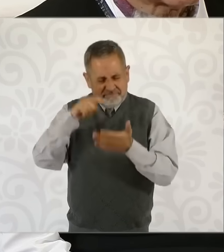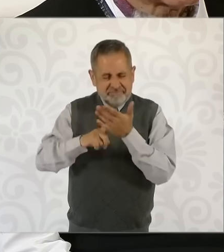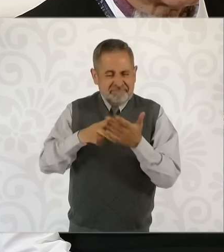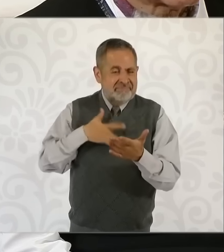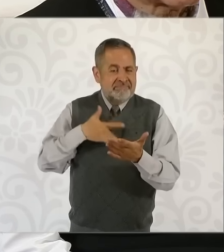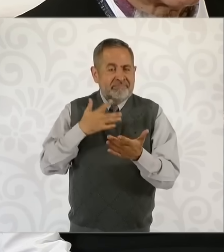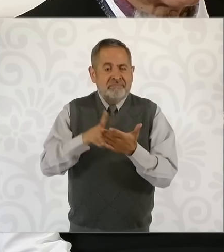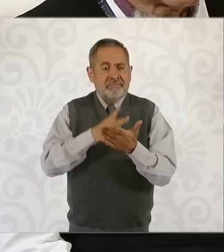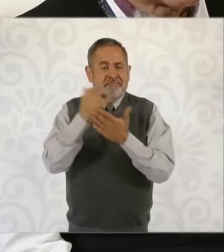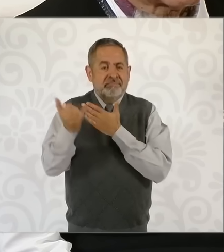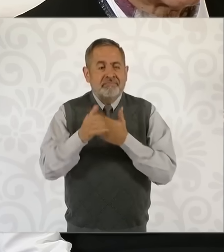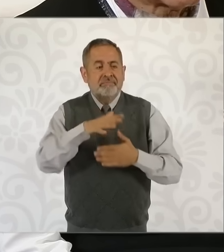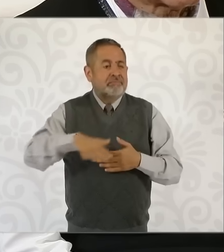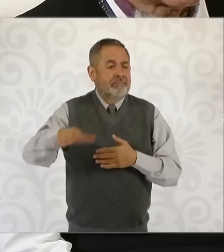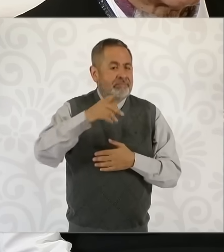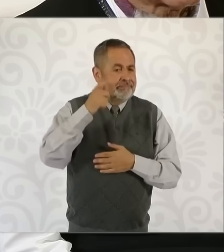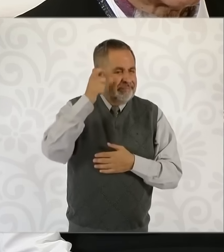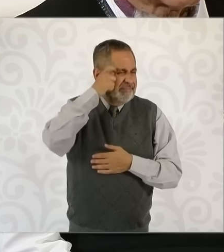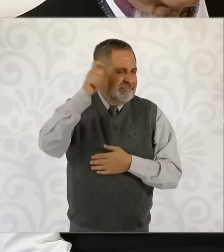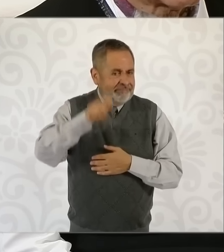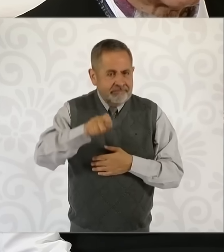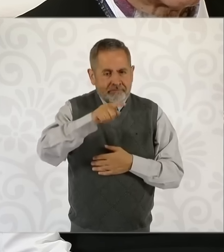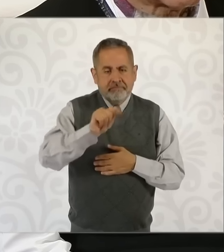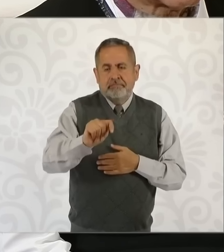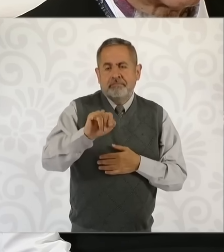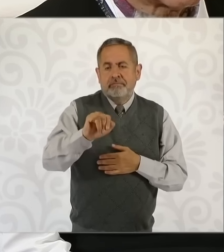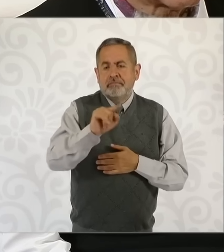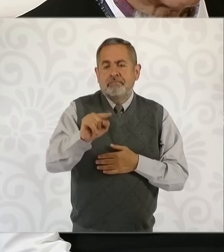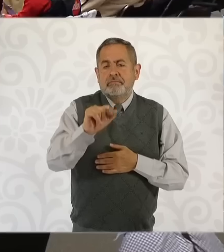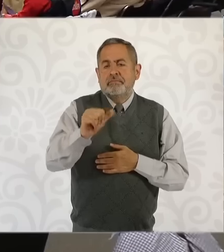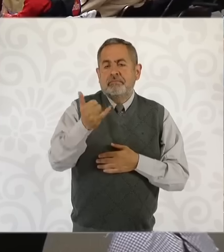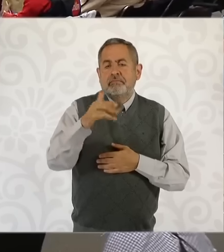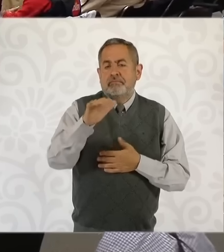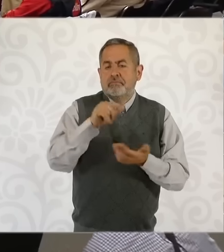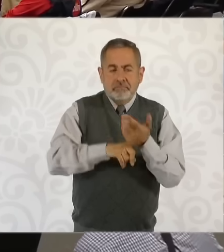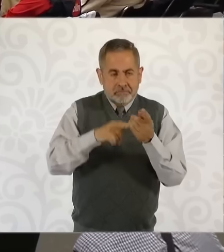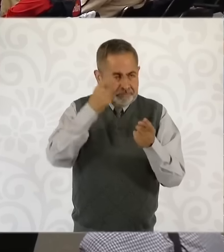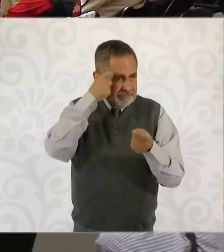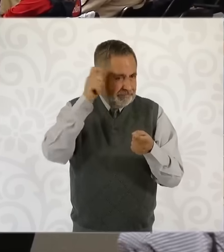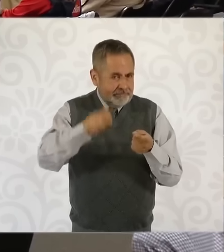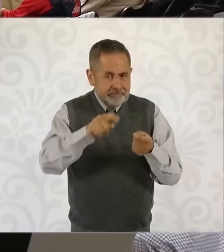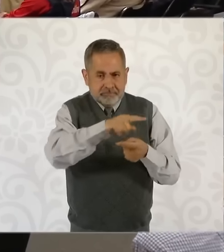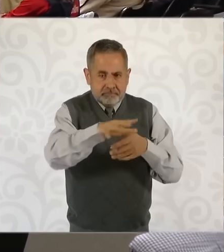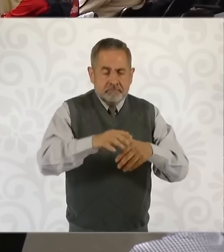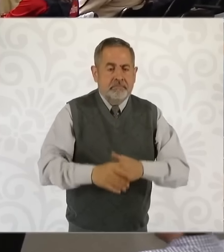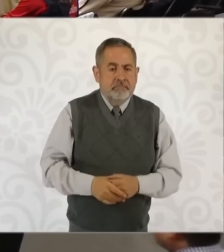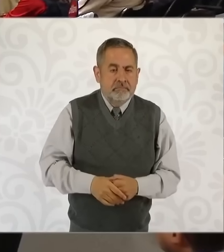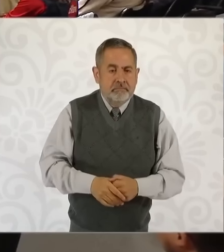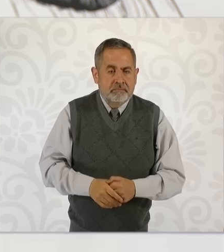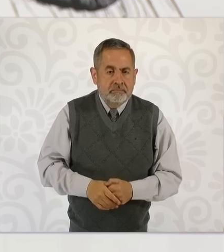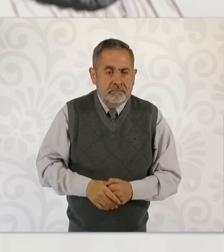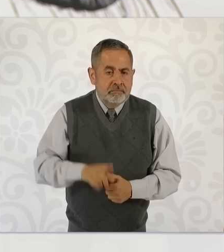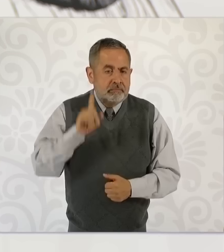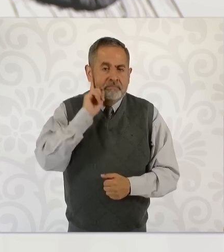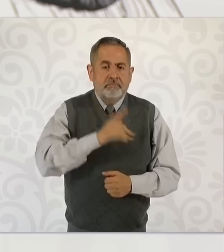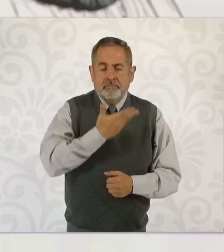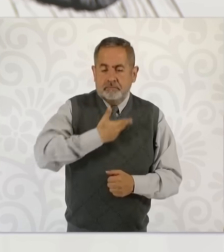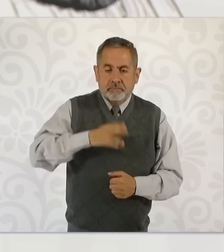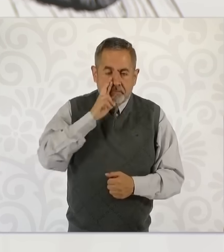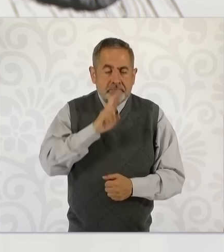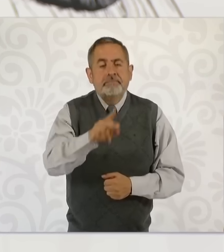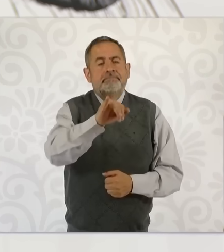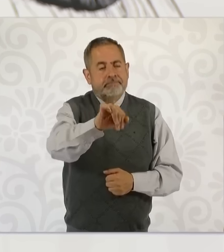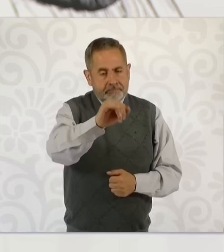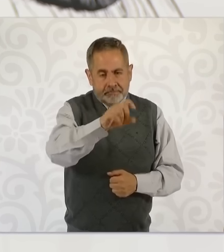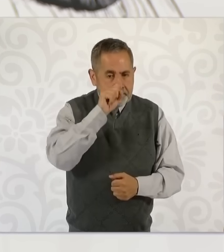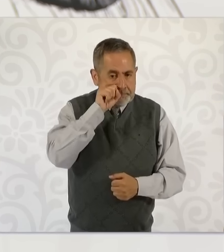la región de Tizayuca que pueda atender entonces a todo este desarrollo. Por eso se llaman polos de bienestar. El objetivo es que allí